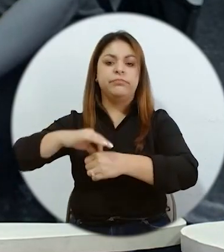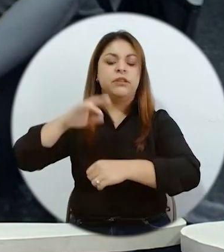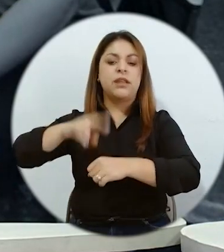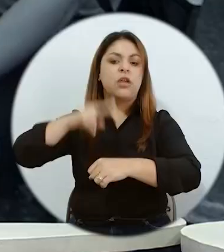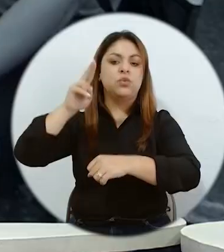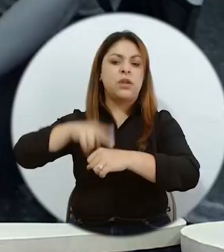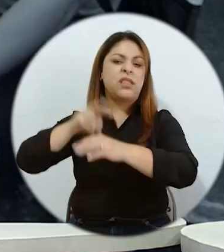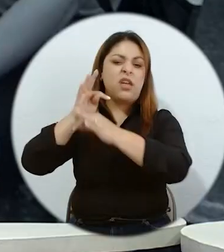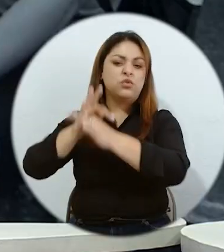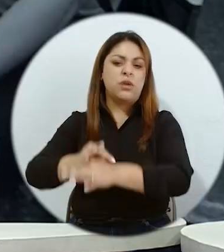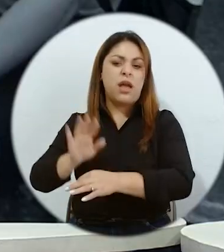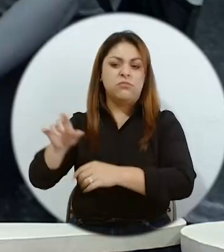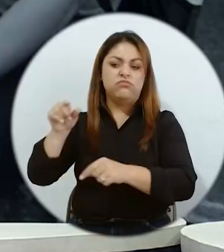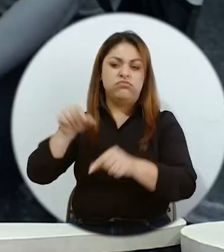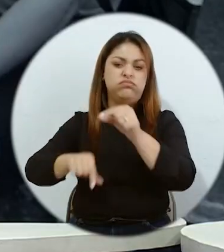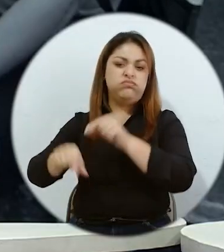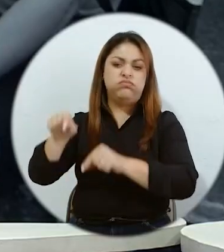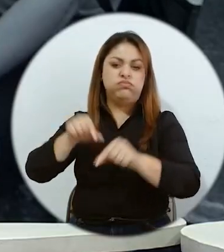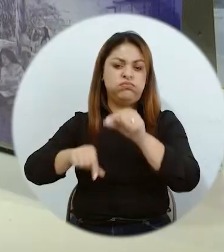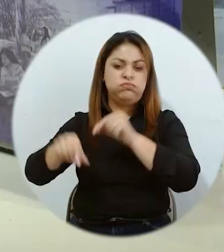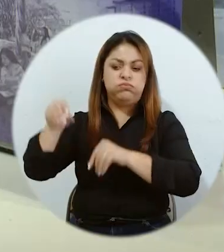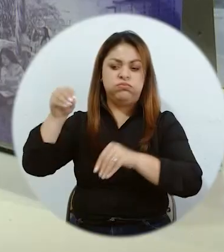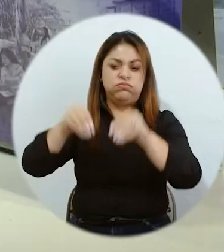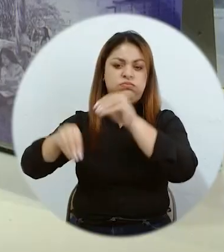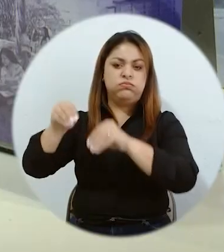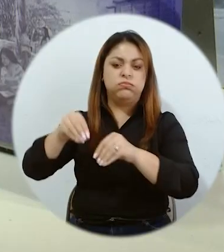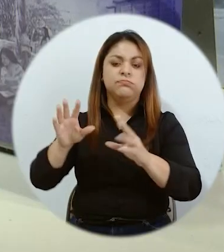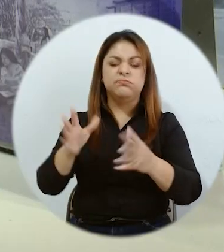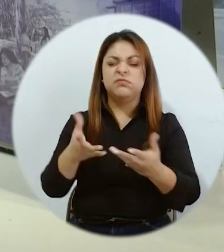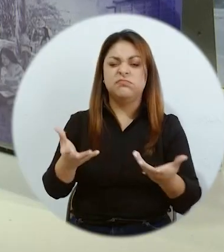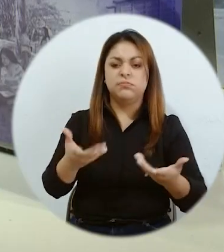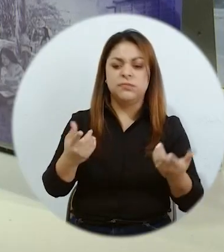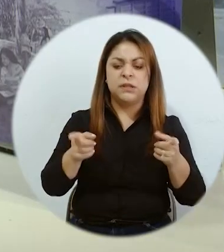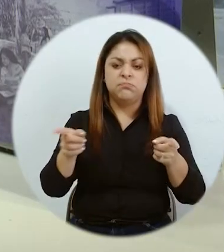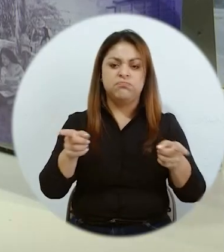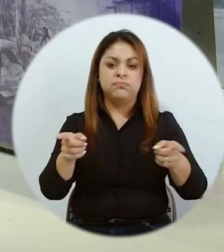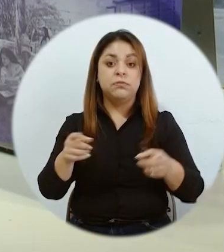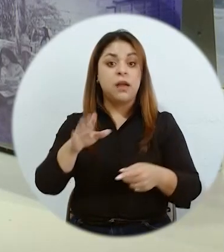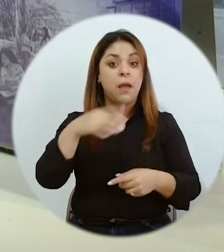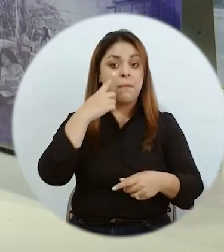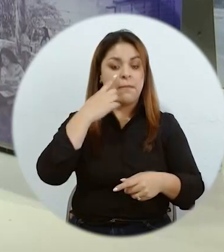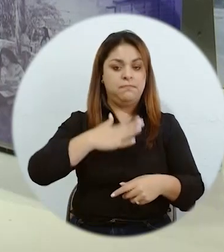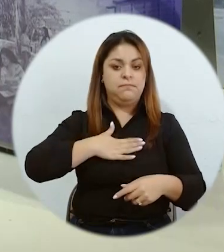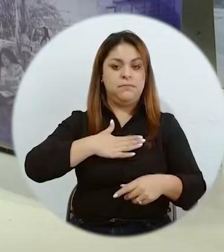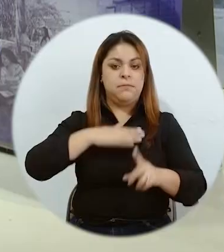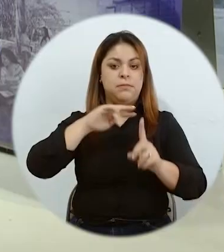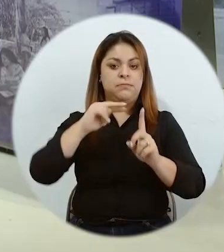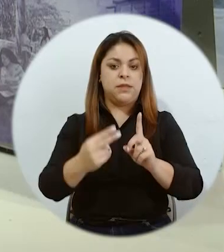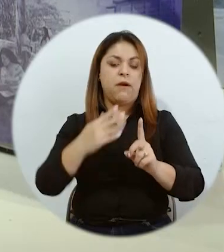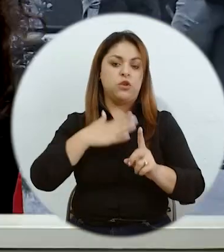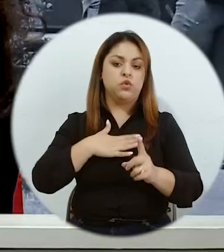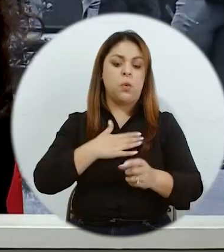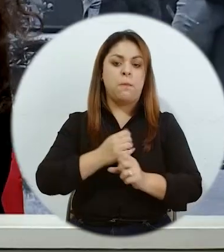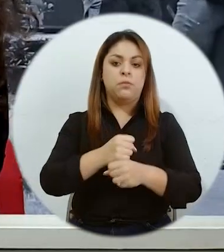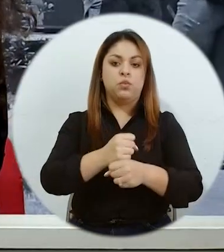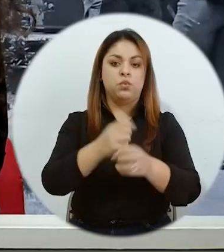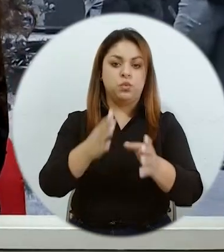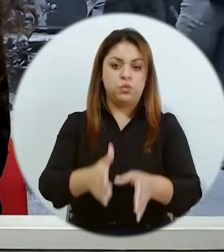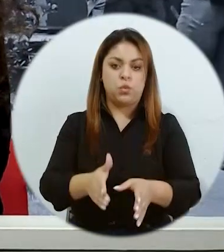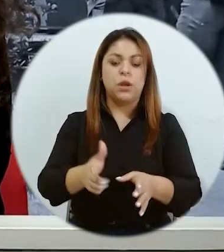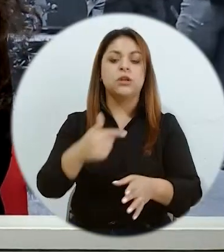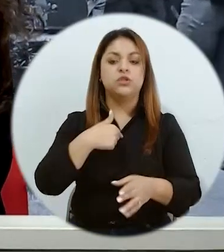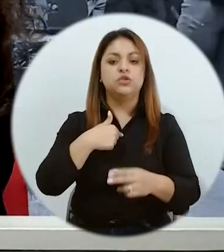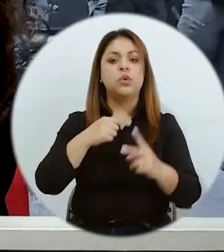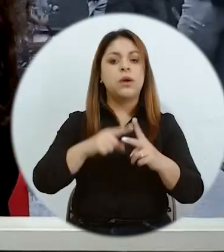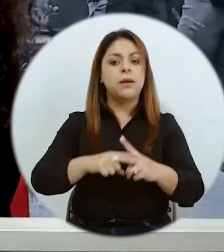yo considero que, por lo menos desde mi perspectiva, yo de productora, ¿verdad?